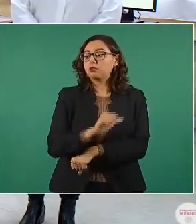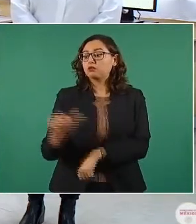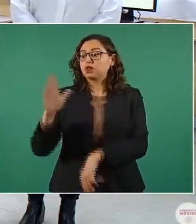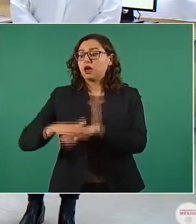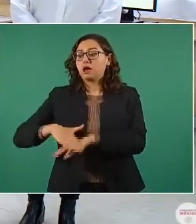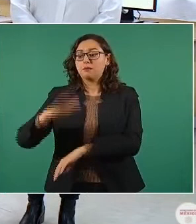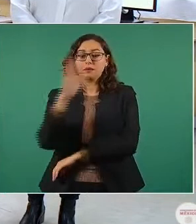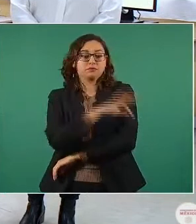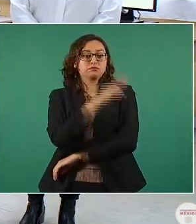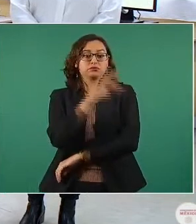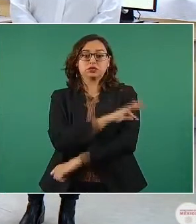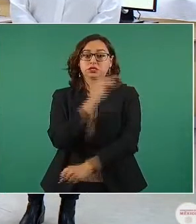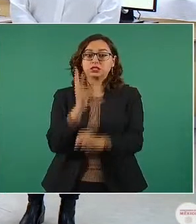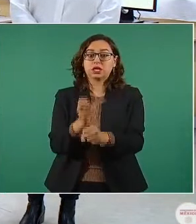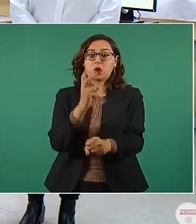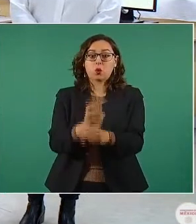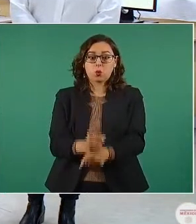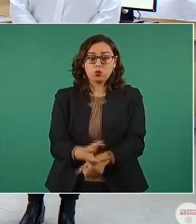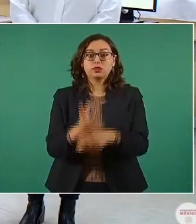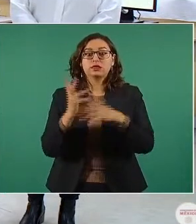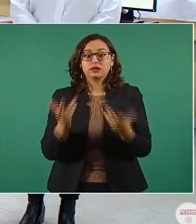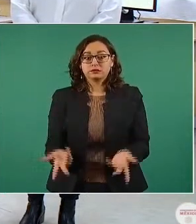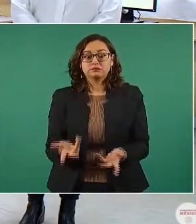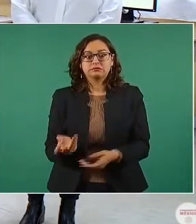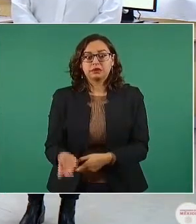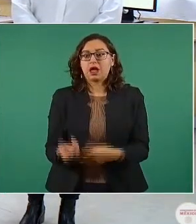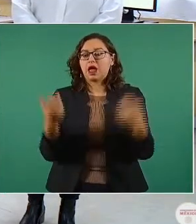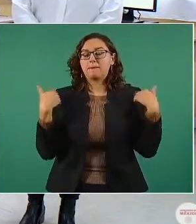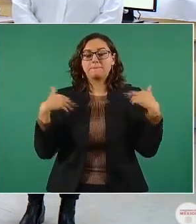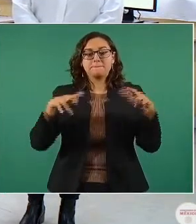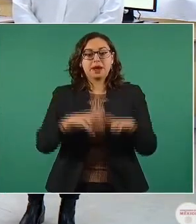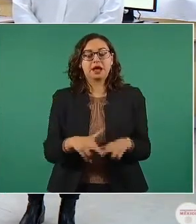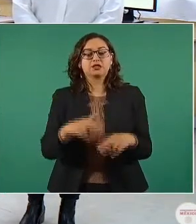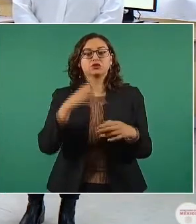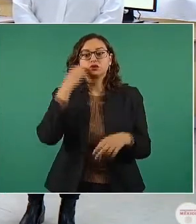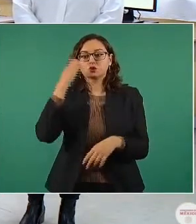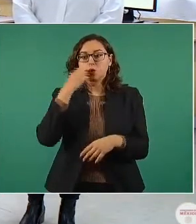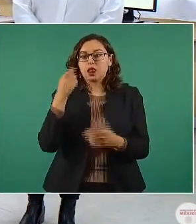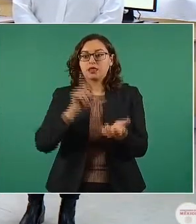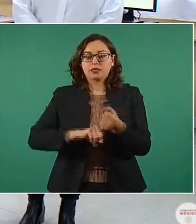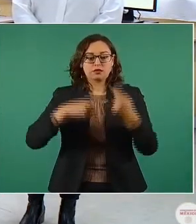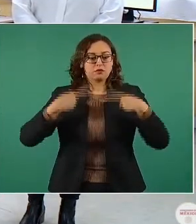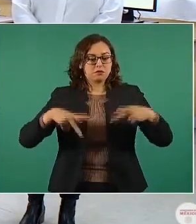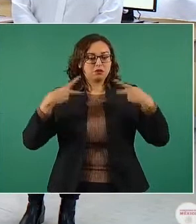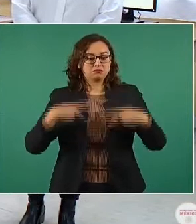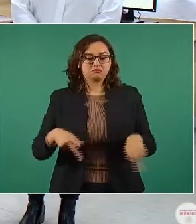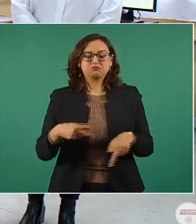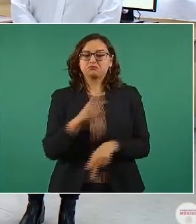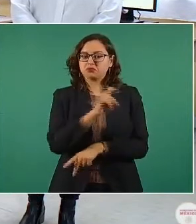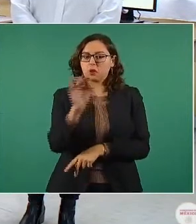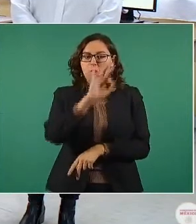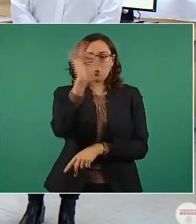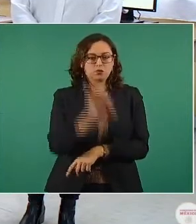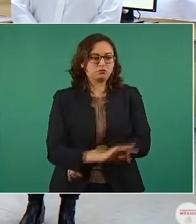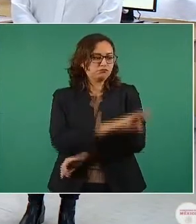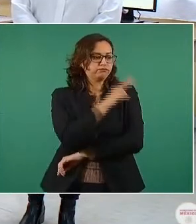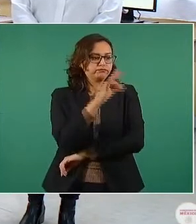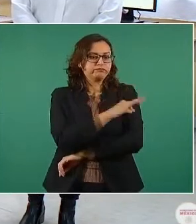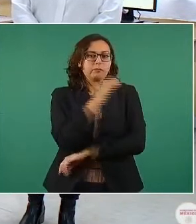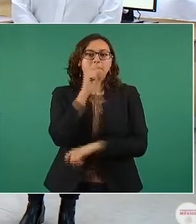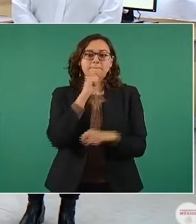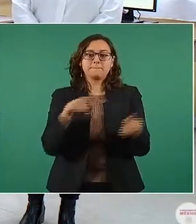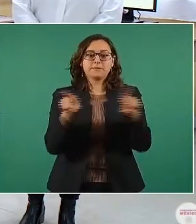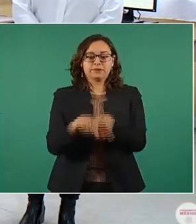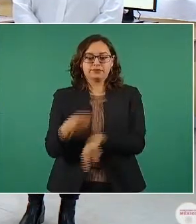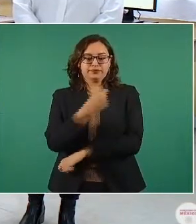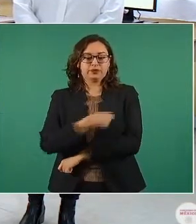sector educativo totalmente vacunado a 100% y un sector de salud fuerte que está preparado, que está